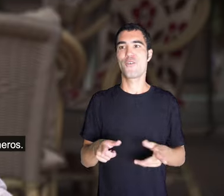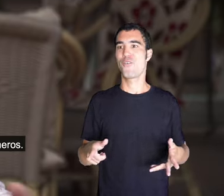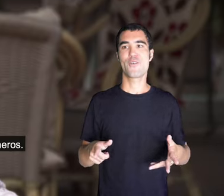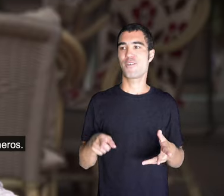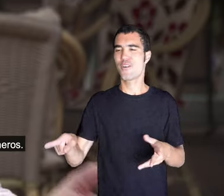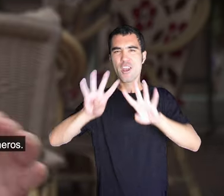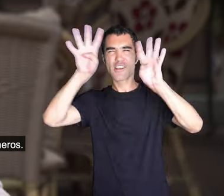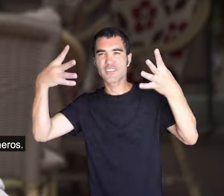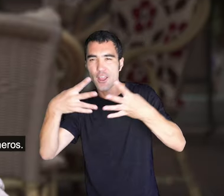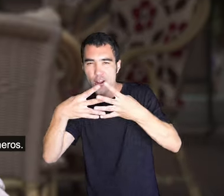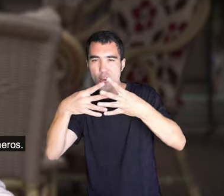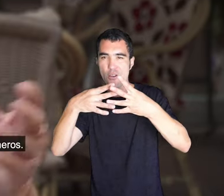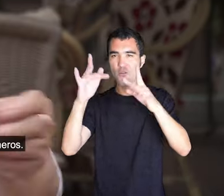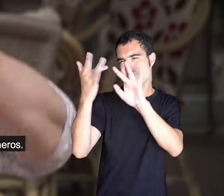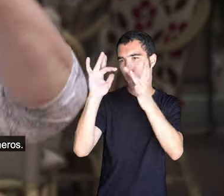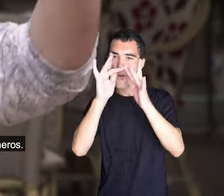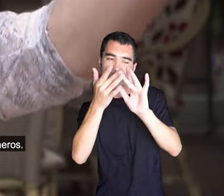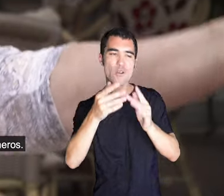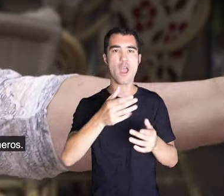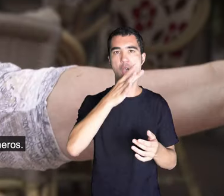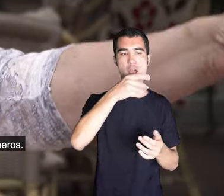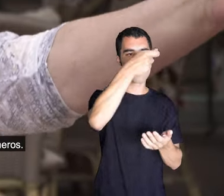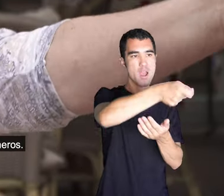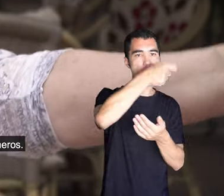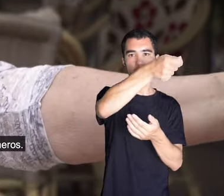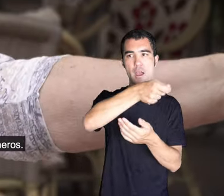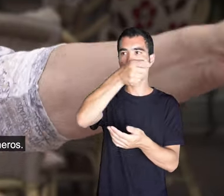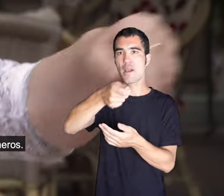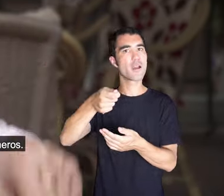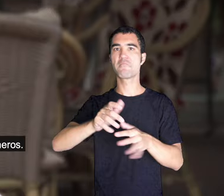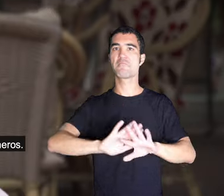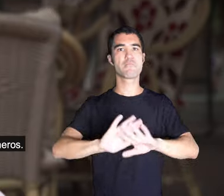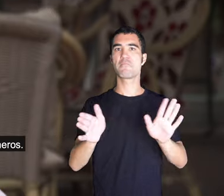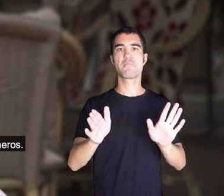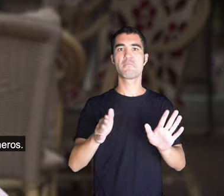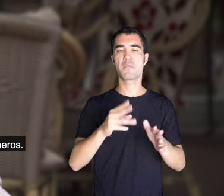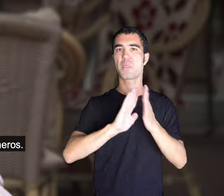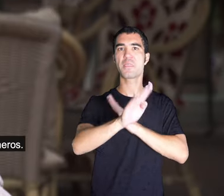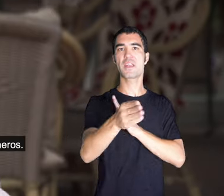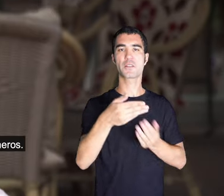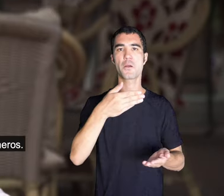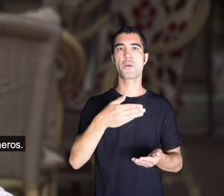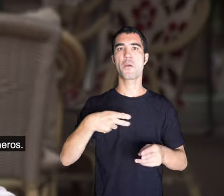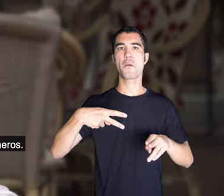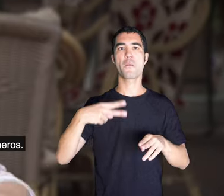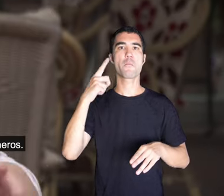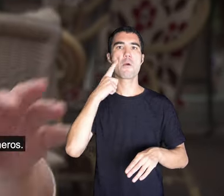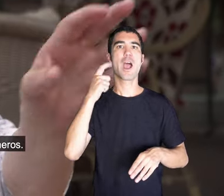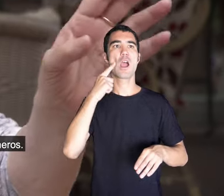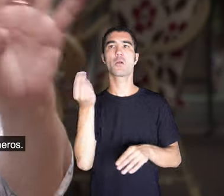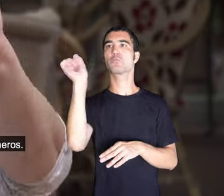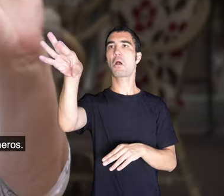por internet, los pagos directamente al banco, a la cuenta de los